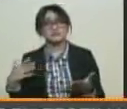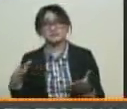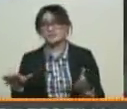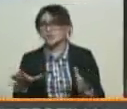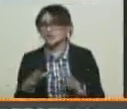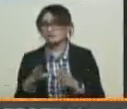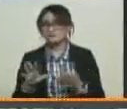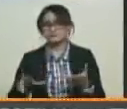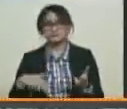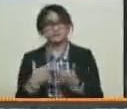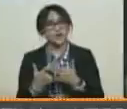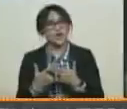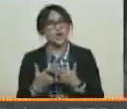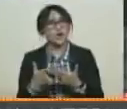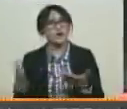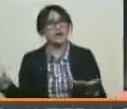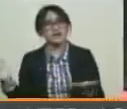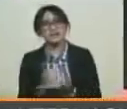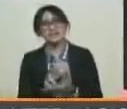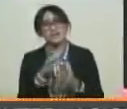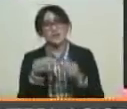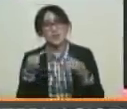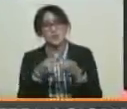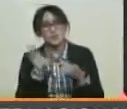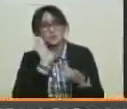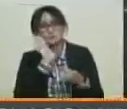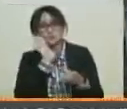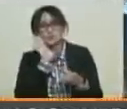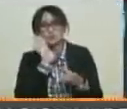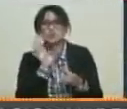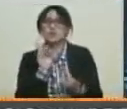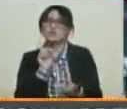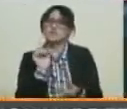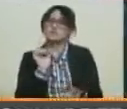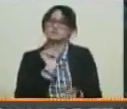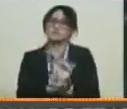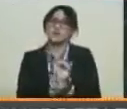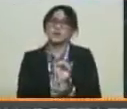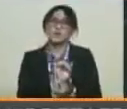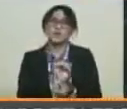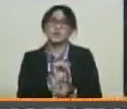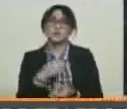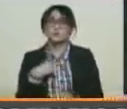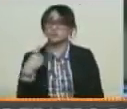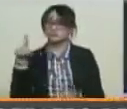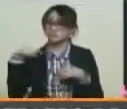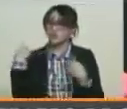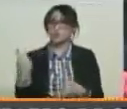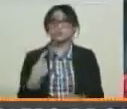de la economía. No me dejen solo en esta batalla.